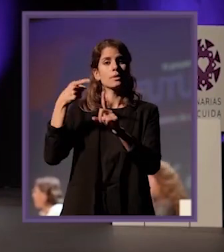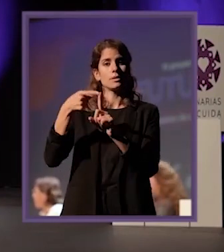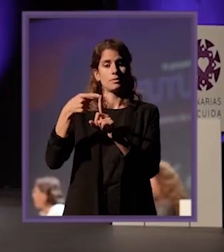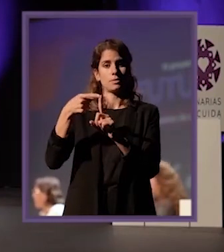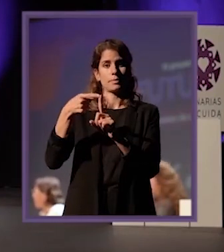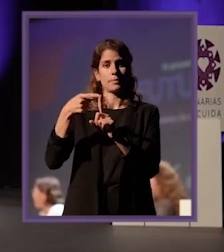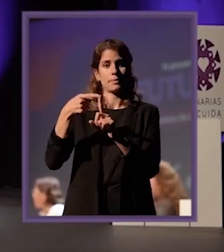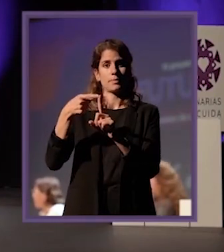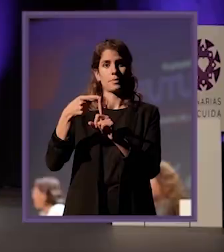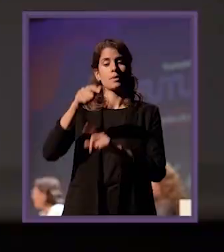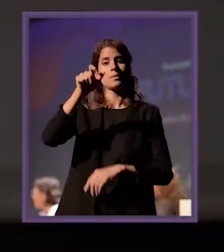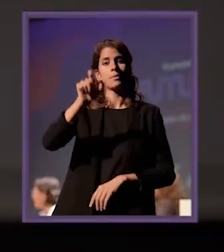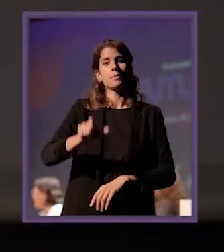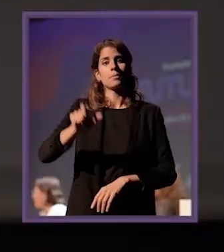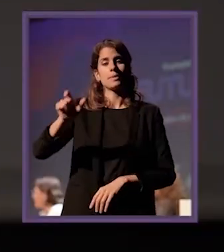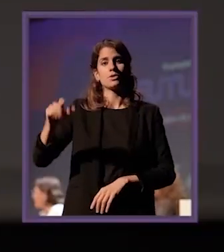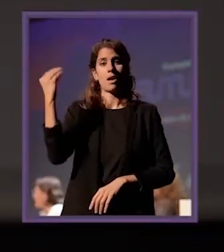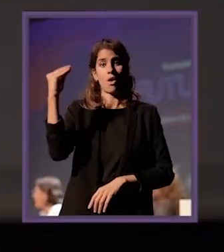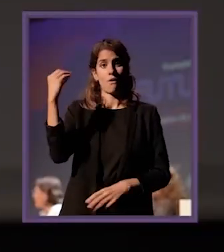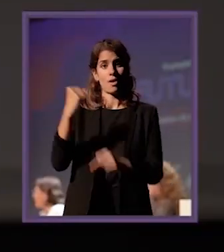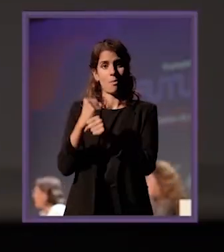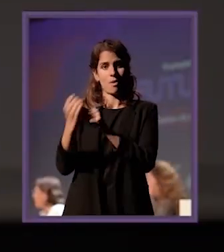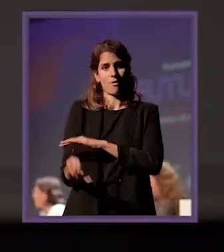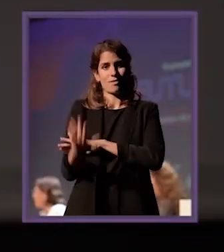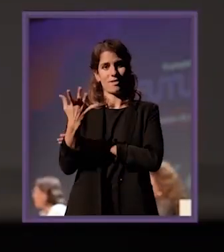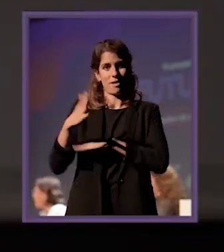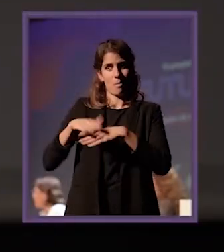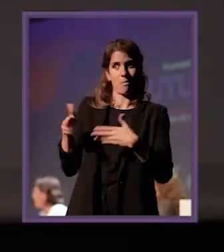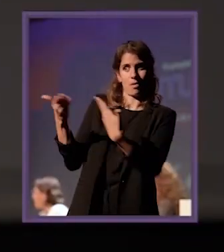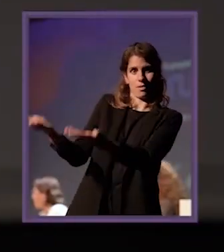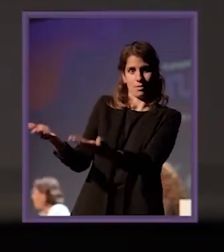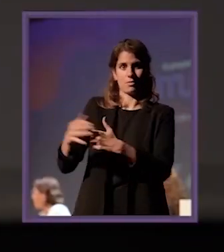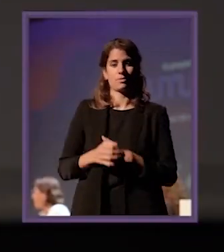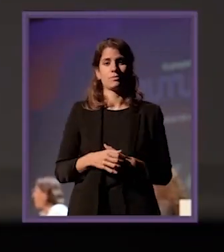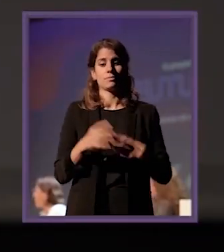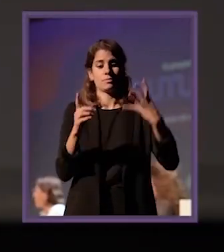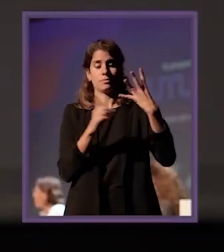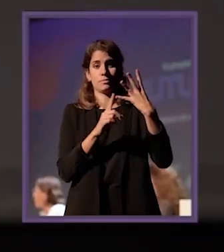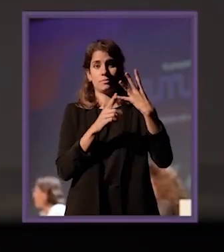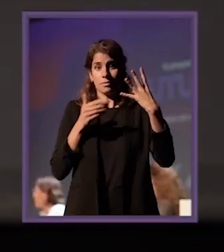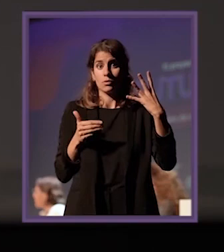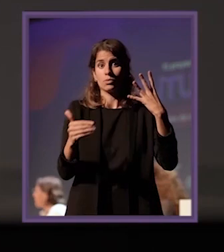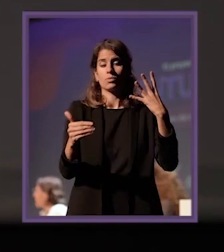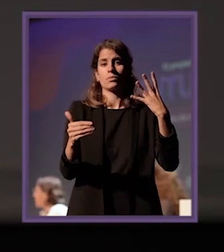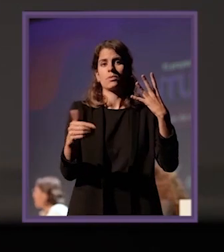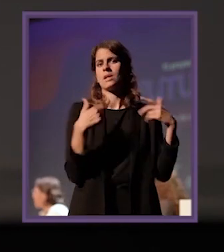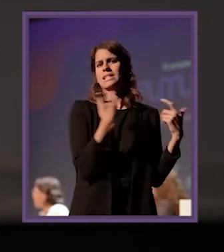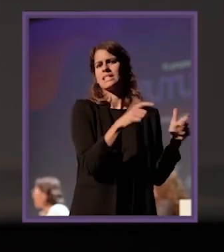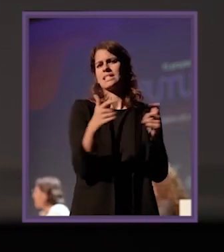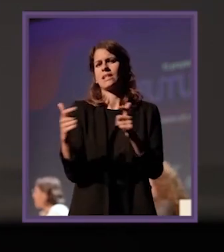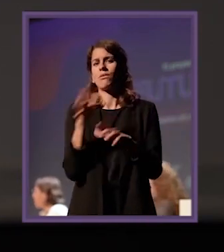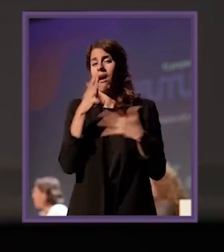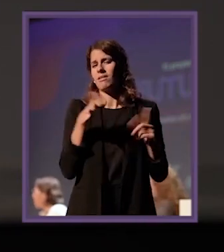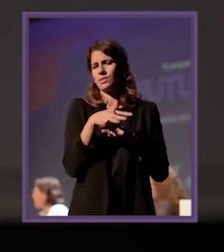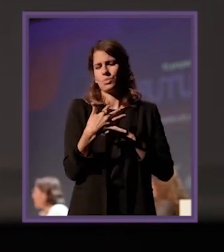de empleo para personas jóvenes, sino también en el futuro para otros sectores